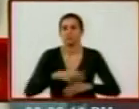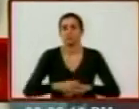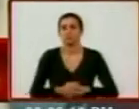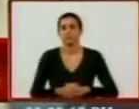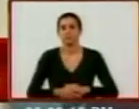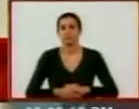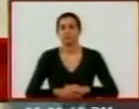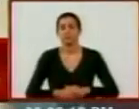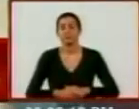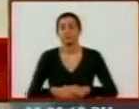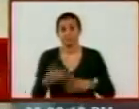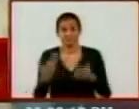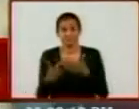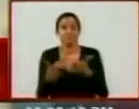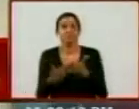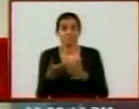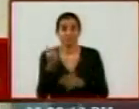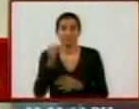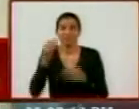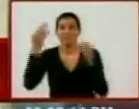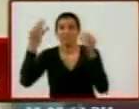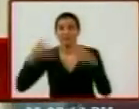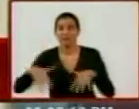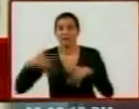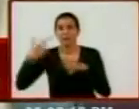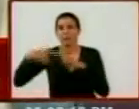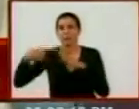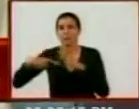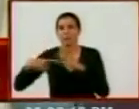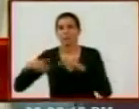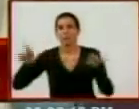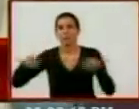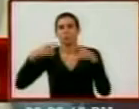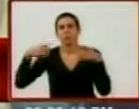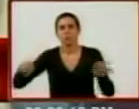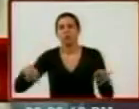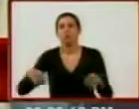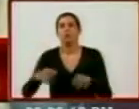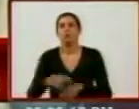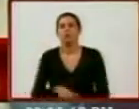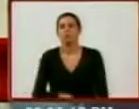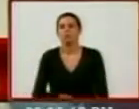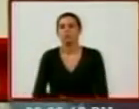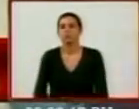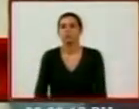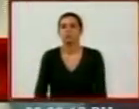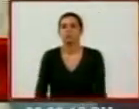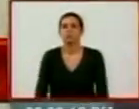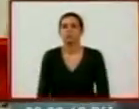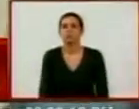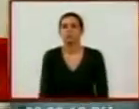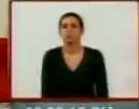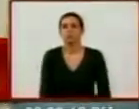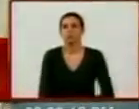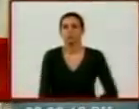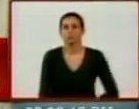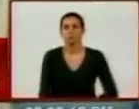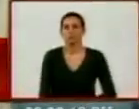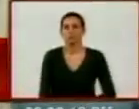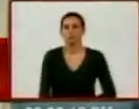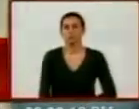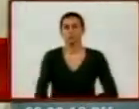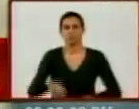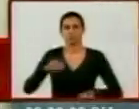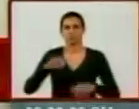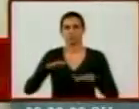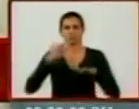hay un sobreprecio en instrumentos como un bongó que lo tenemos que lo tenemos por